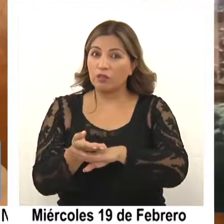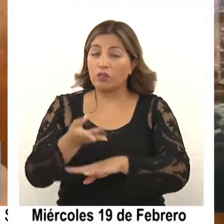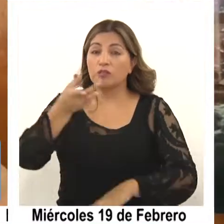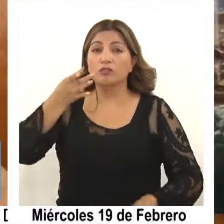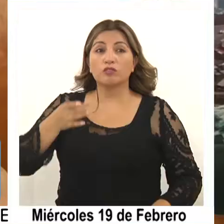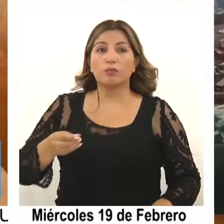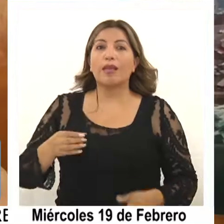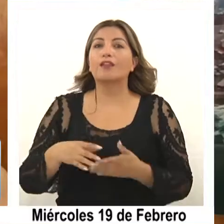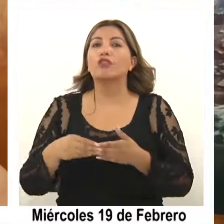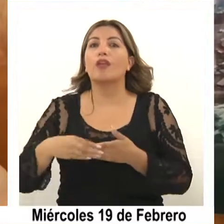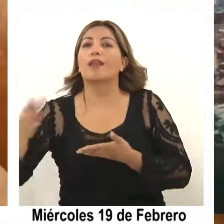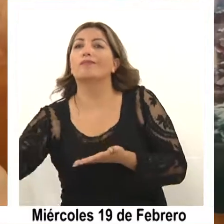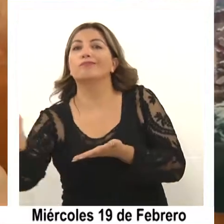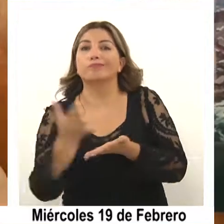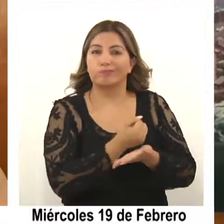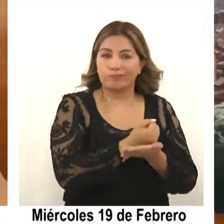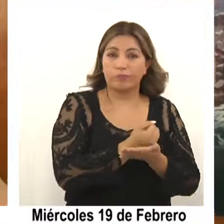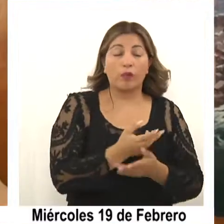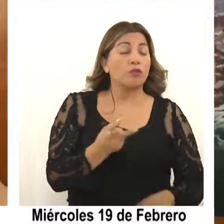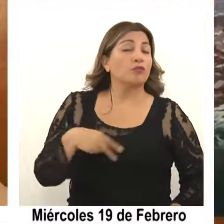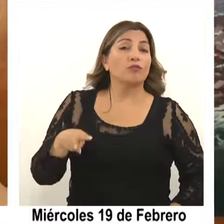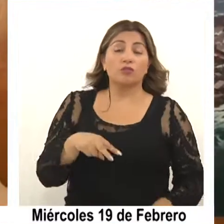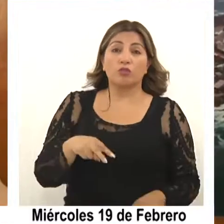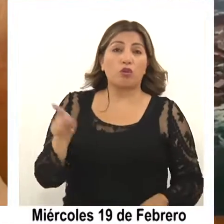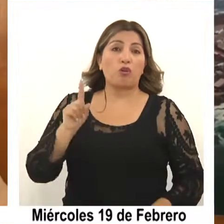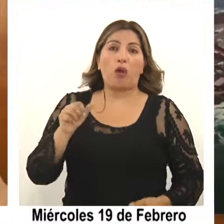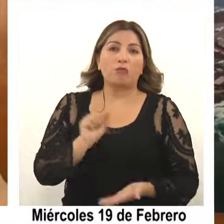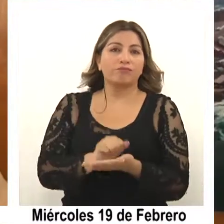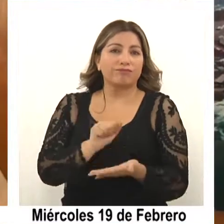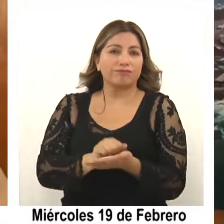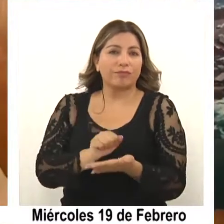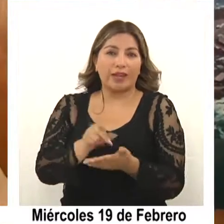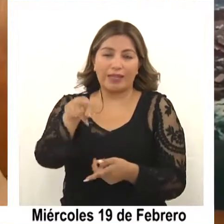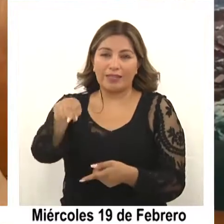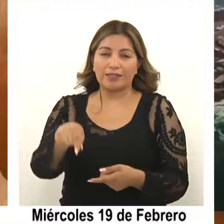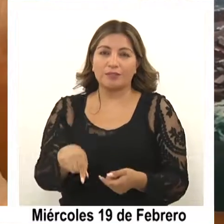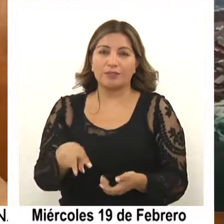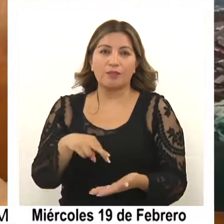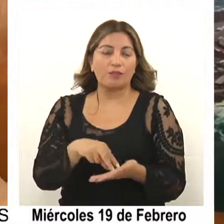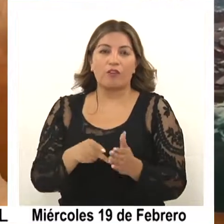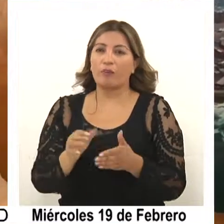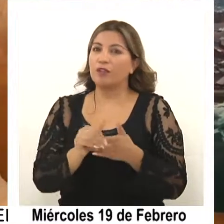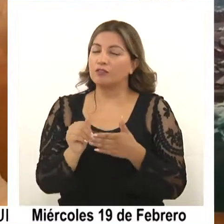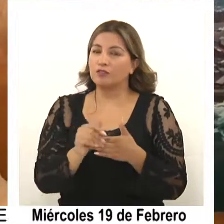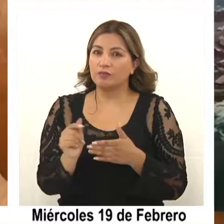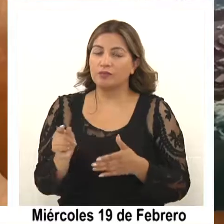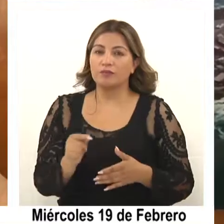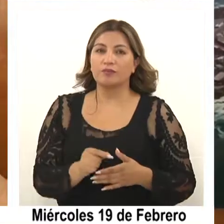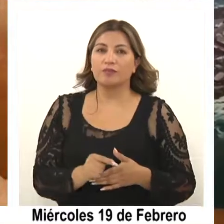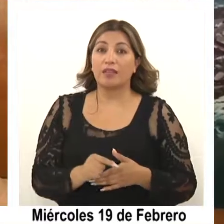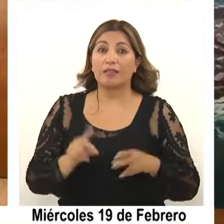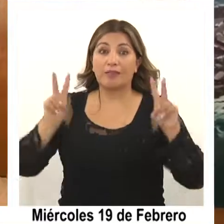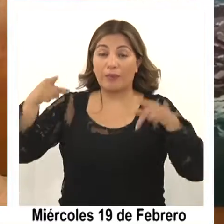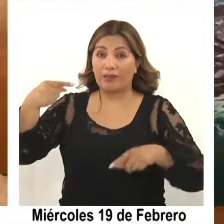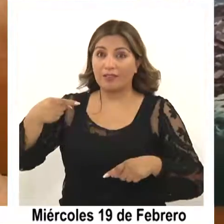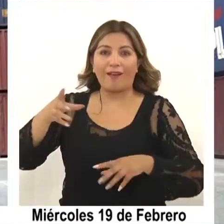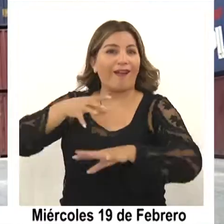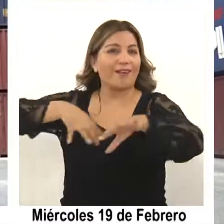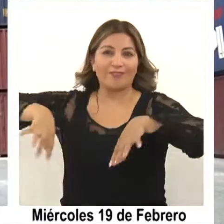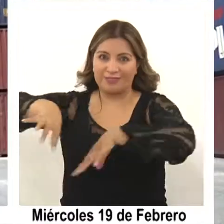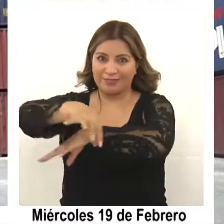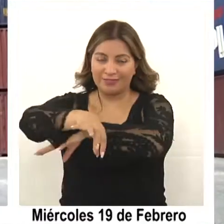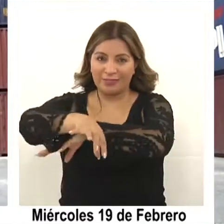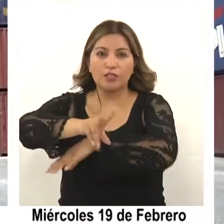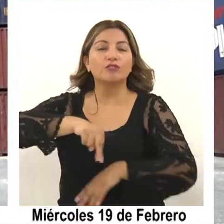son cobra por tanto nosotros no podemos quejarnos de que el efecto del aumento del dólar nos está afectando negativamente al revés